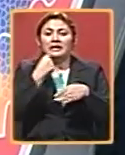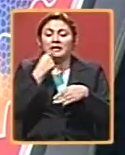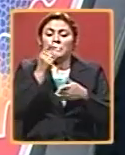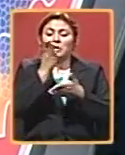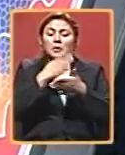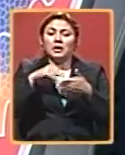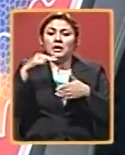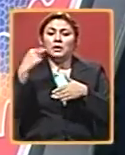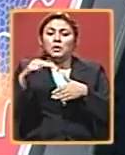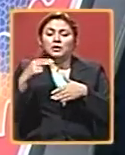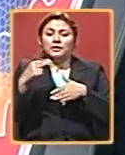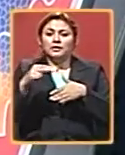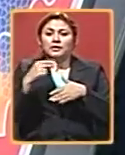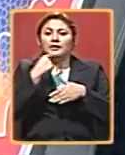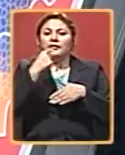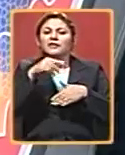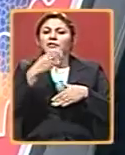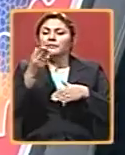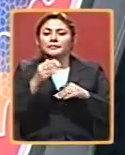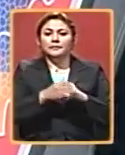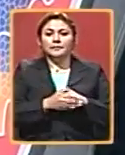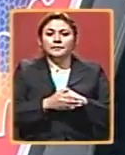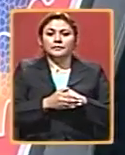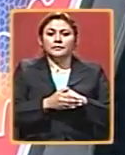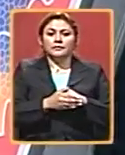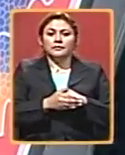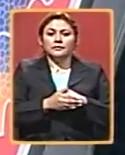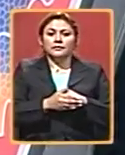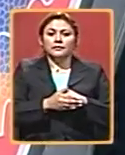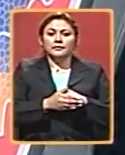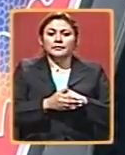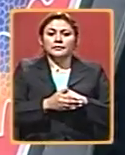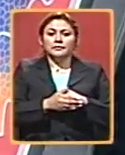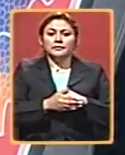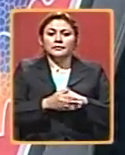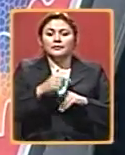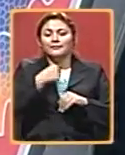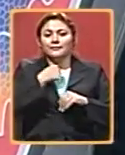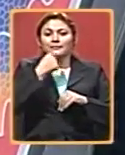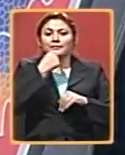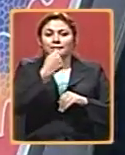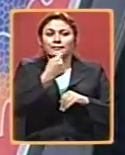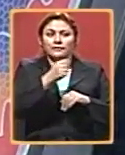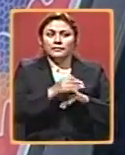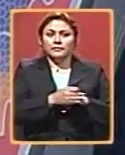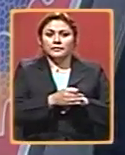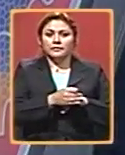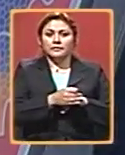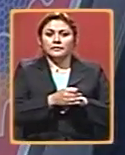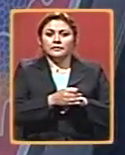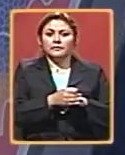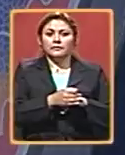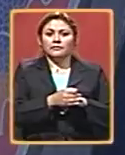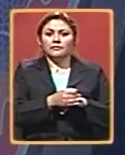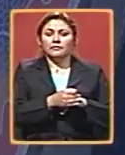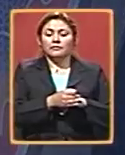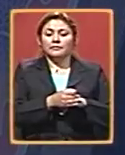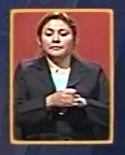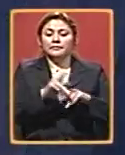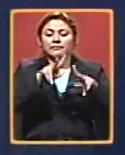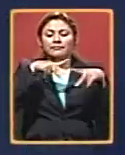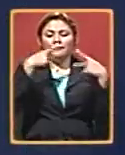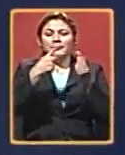noticias donde se ha puesto, yo diría, visible un